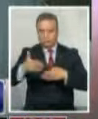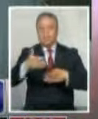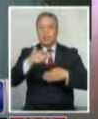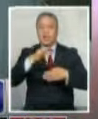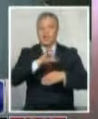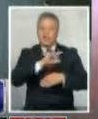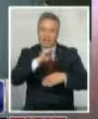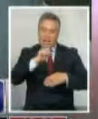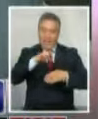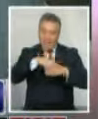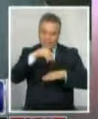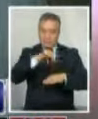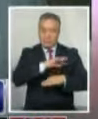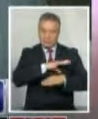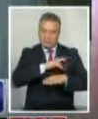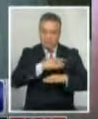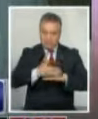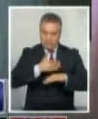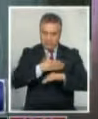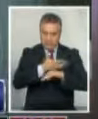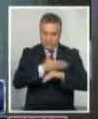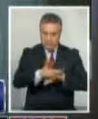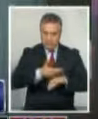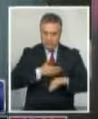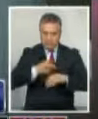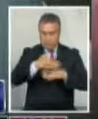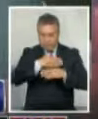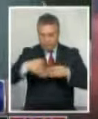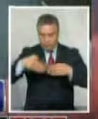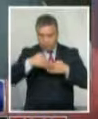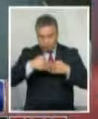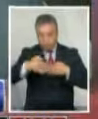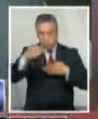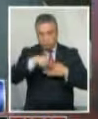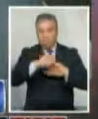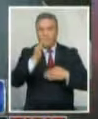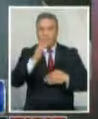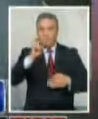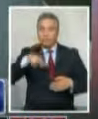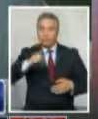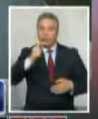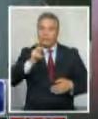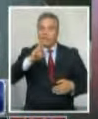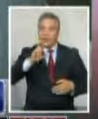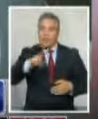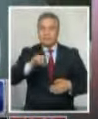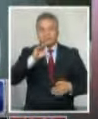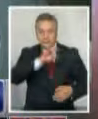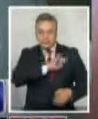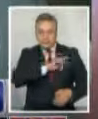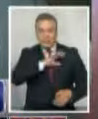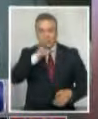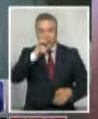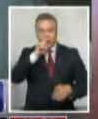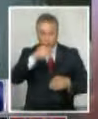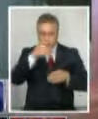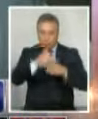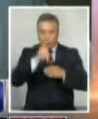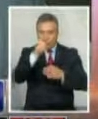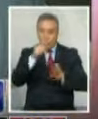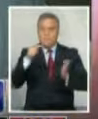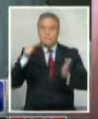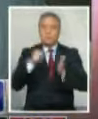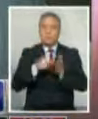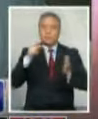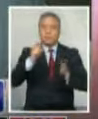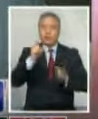para Chile, y la línea divisoria entre dichas partes, y en consecuencia la frontera entre los territorios de Chile y Perú, partirá de un punto de de